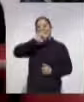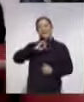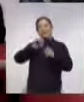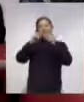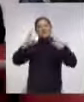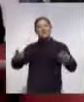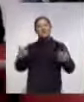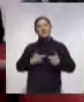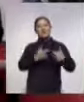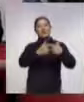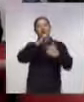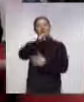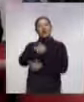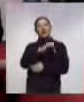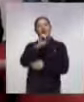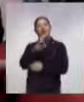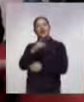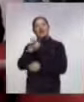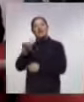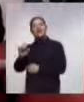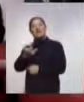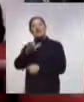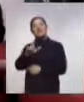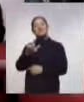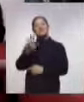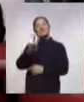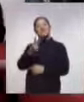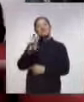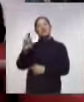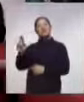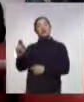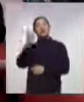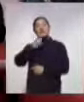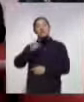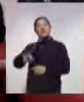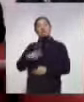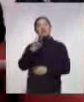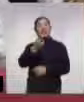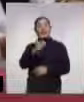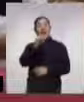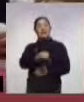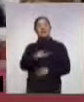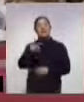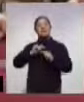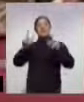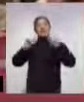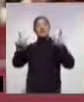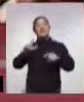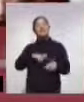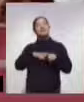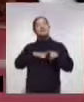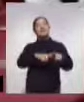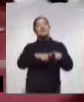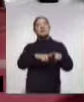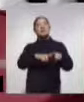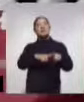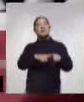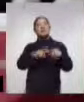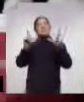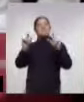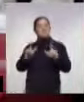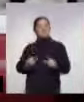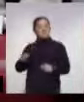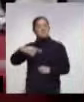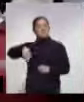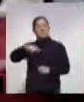Desarrollo Económico, Jorge Luis Vázquez Rodríguez, explicó que con estas acciones, Tlaxcala se mantiene a la vanguardia en materia de simplificación